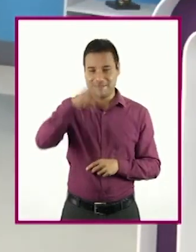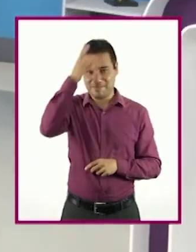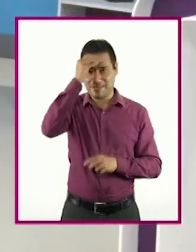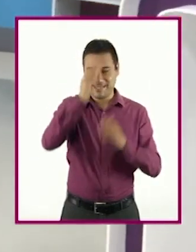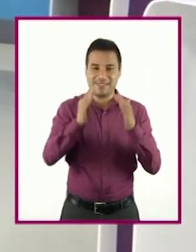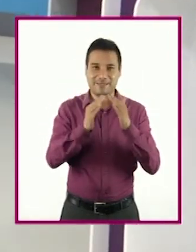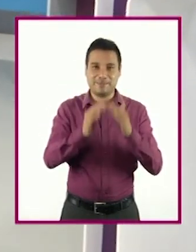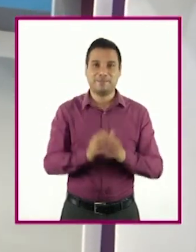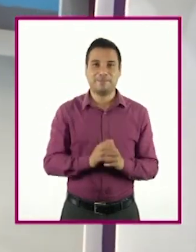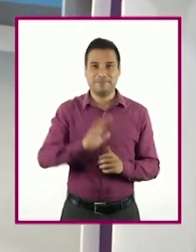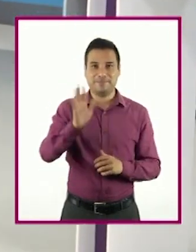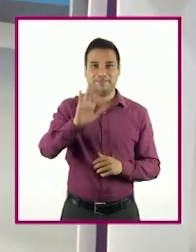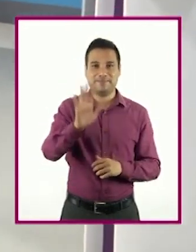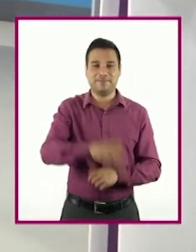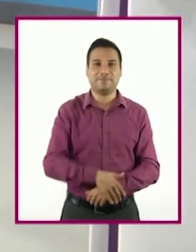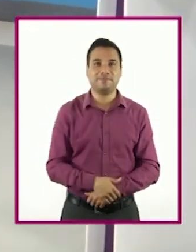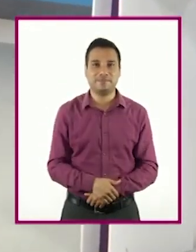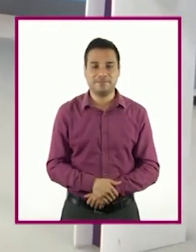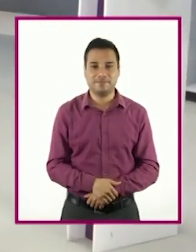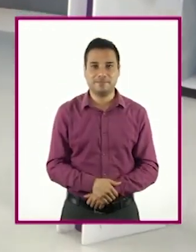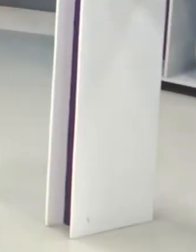Aprende en Casa. Hasta la próxima.